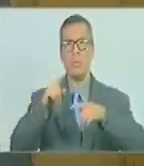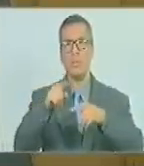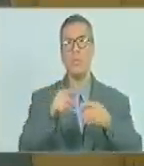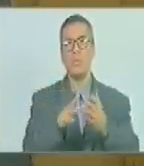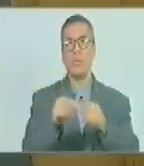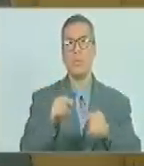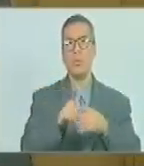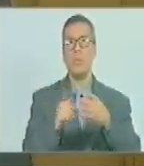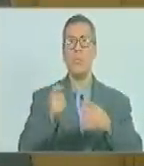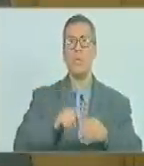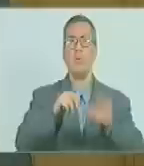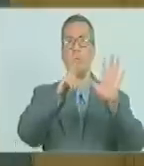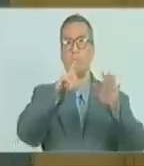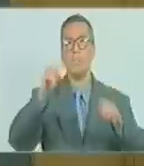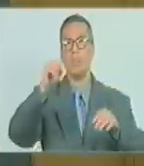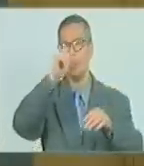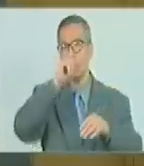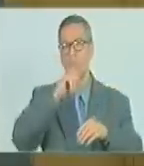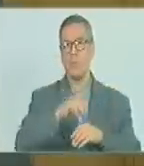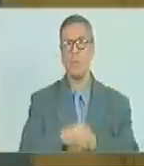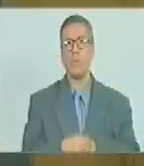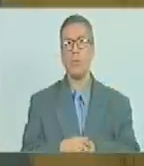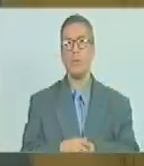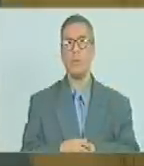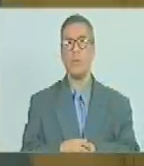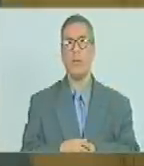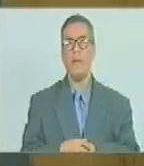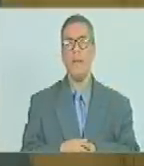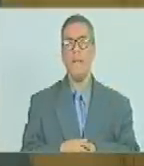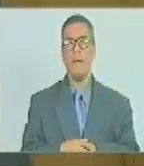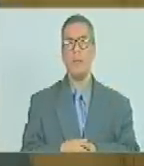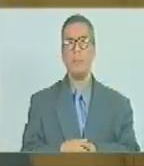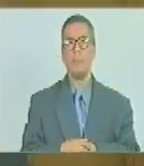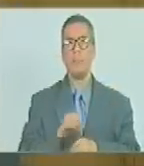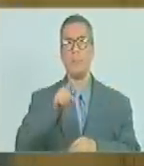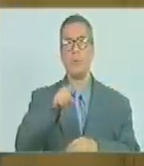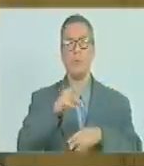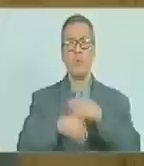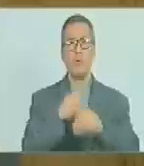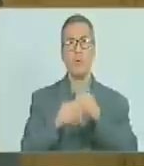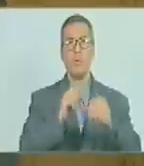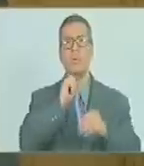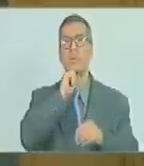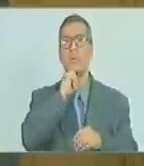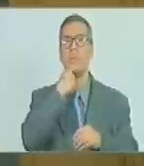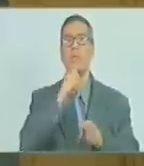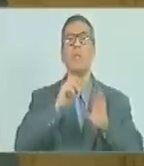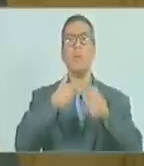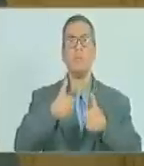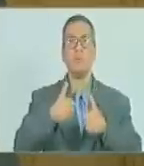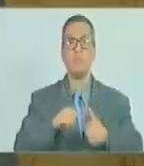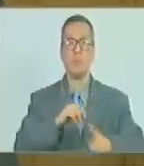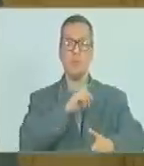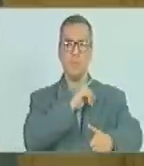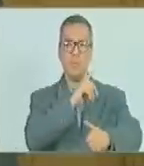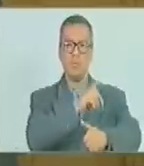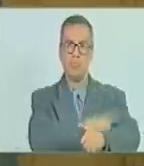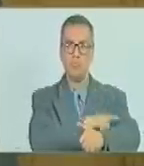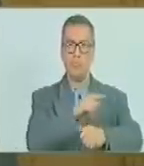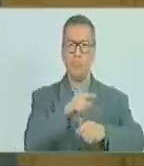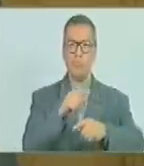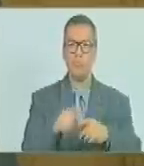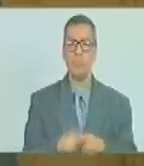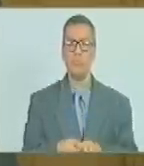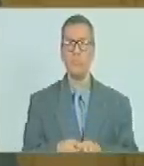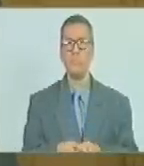más de 70 años. Y es así como Rusia se comienza a fortalecer